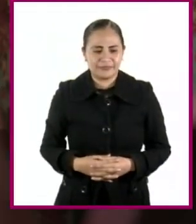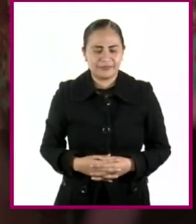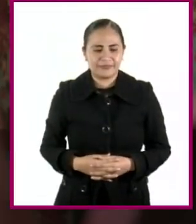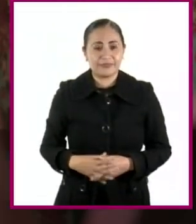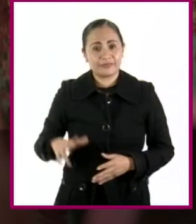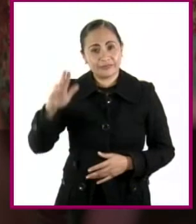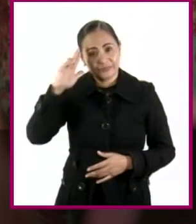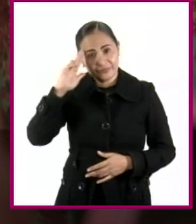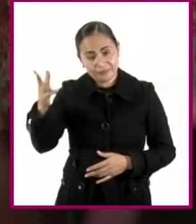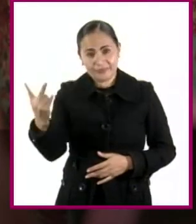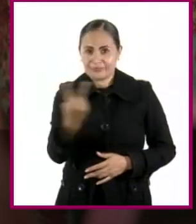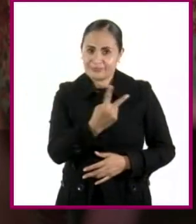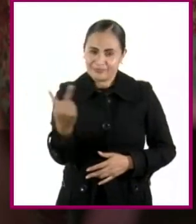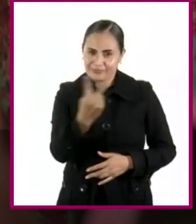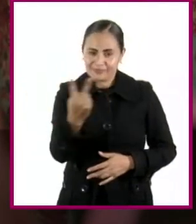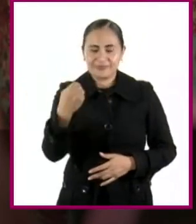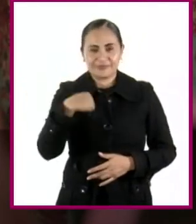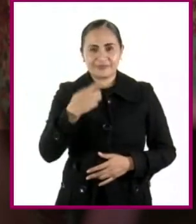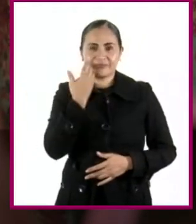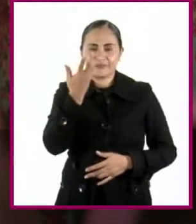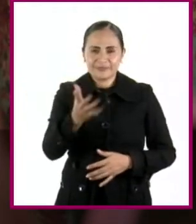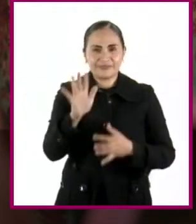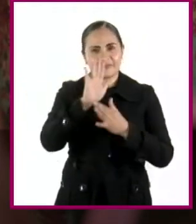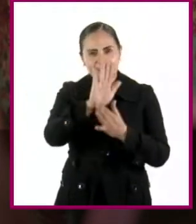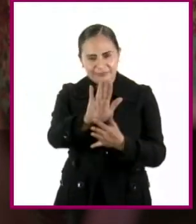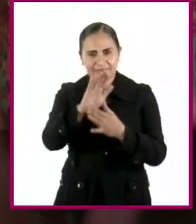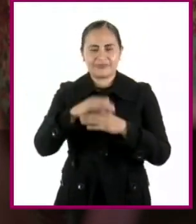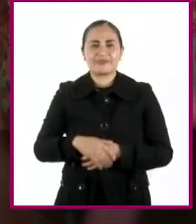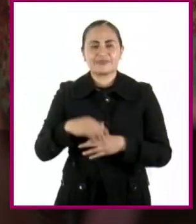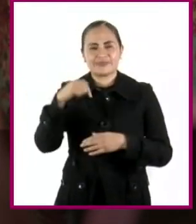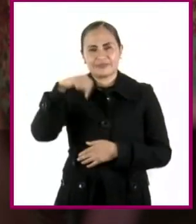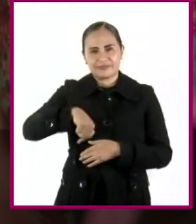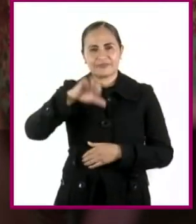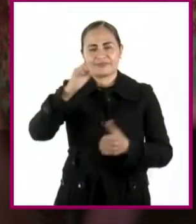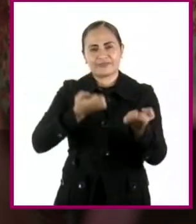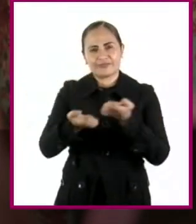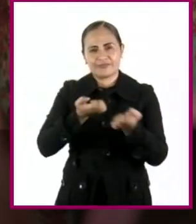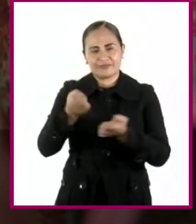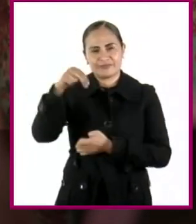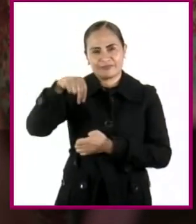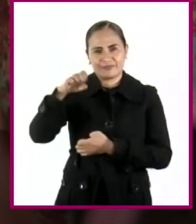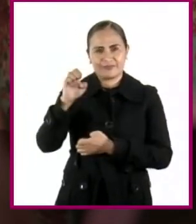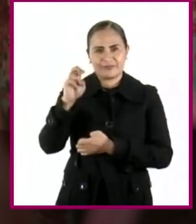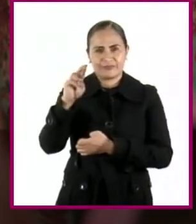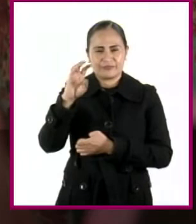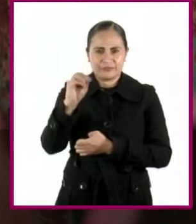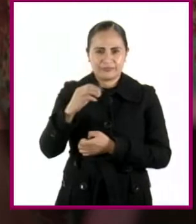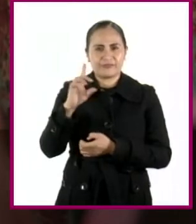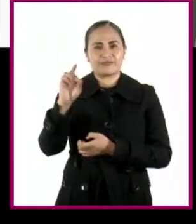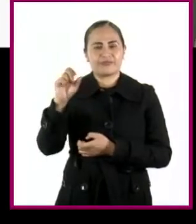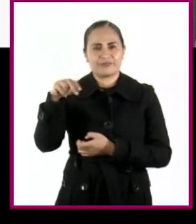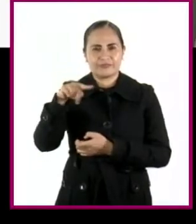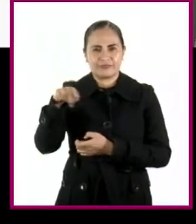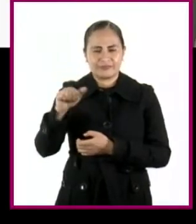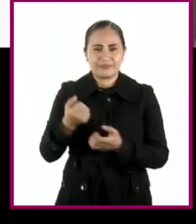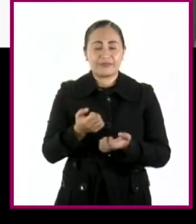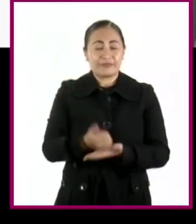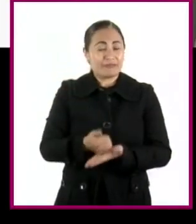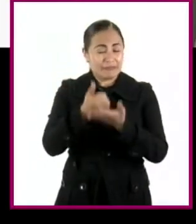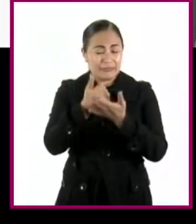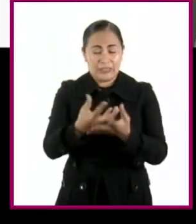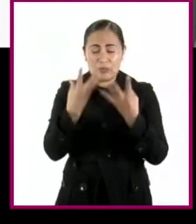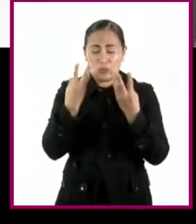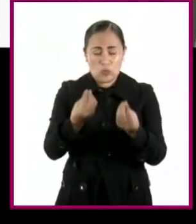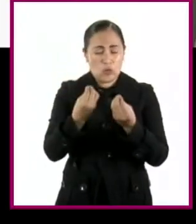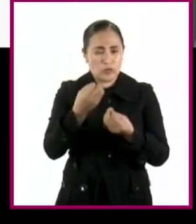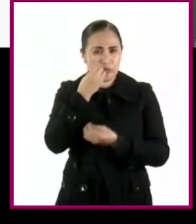Hola investigadores, quiero compartirles el ejercicio de neurodanza que me ayudó increíblemente en varios sentidos. La